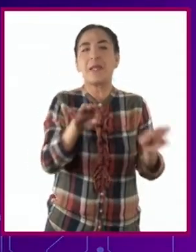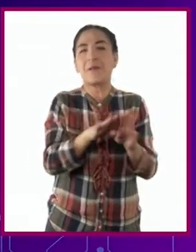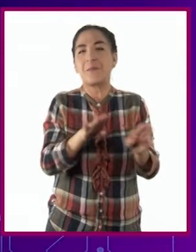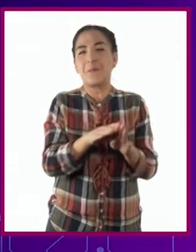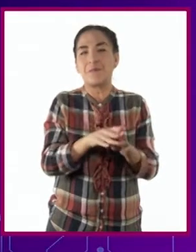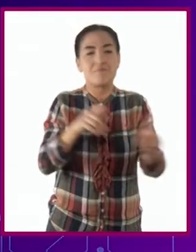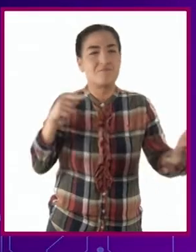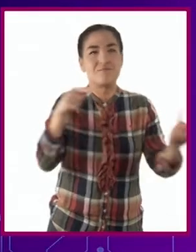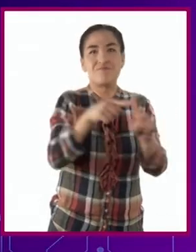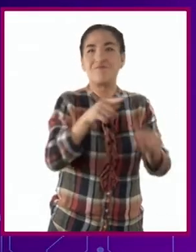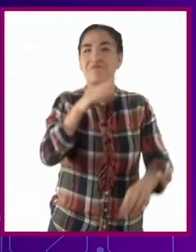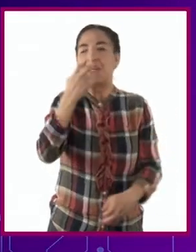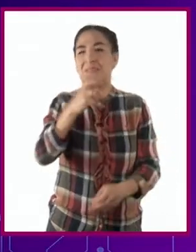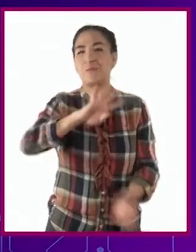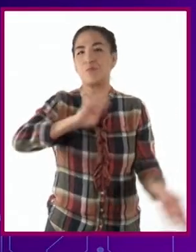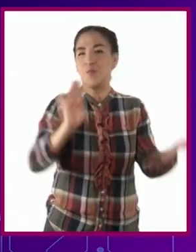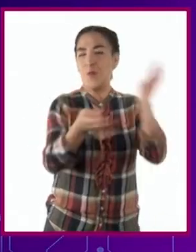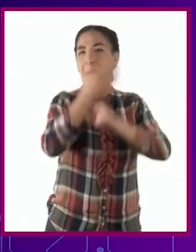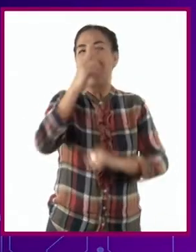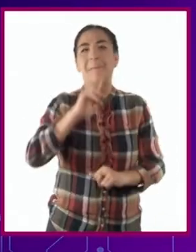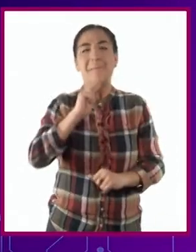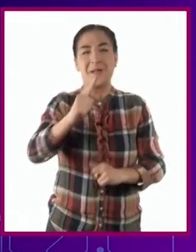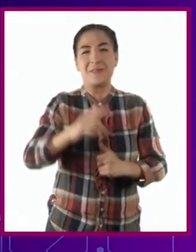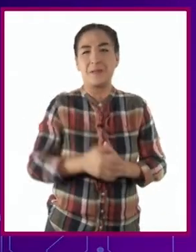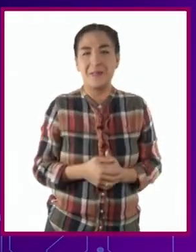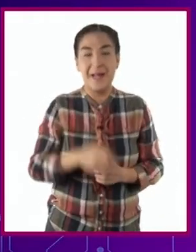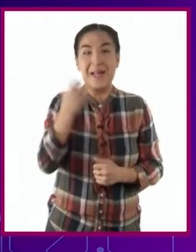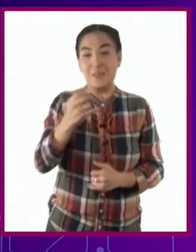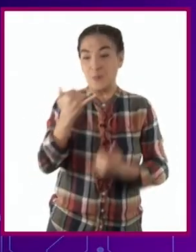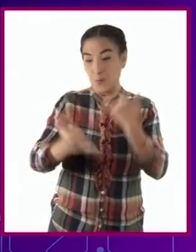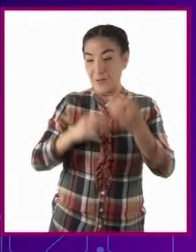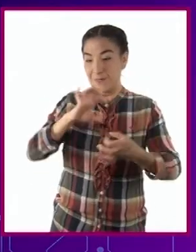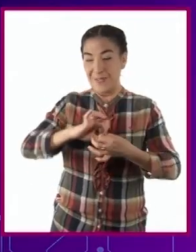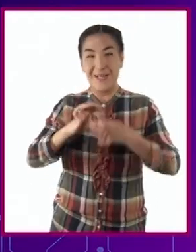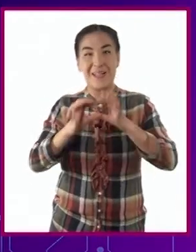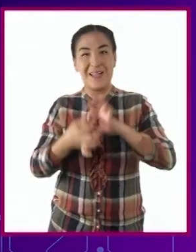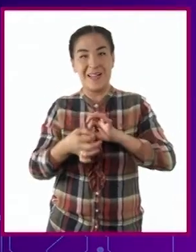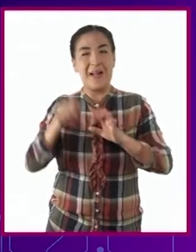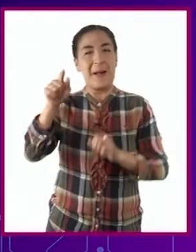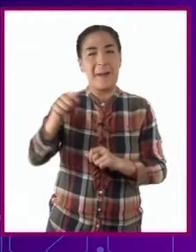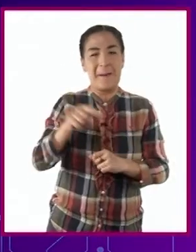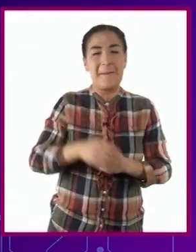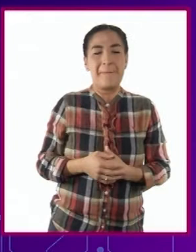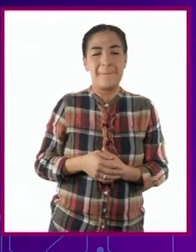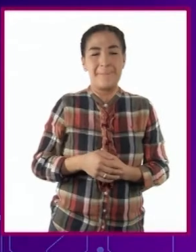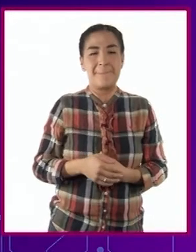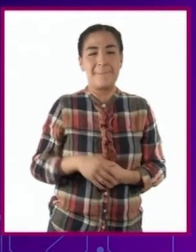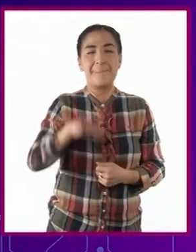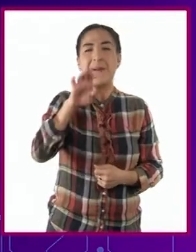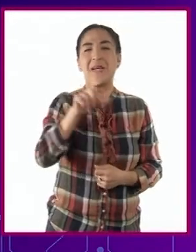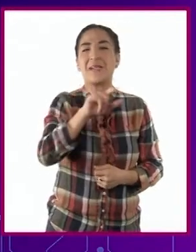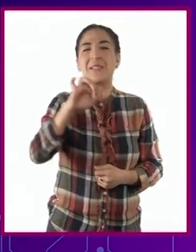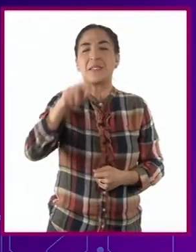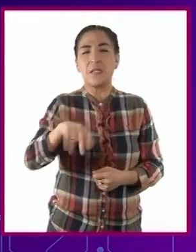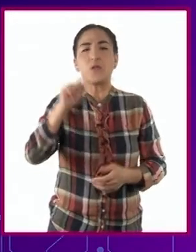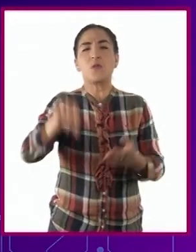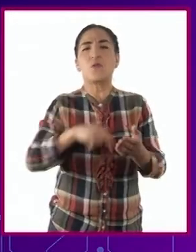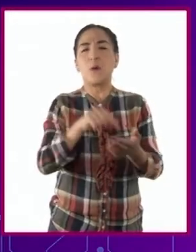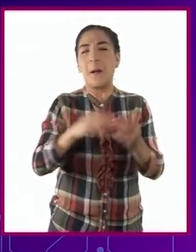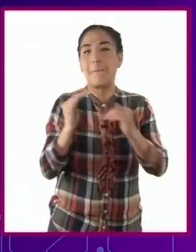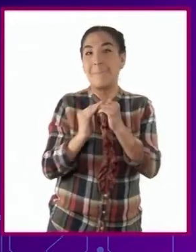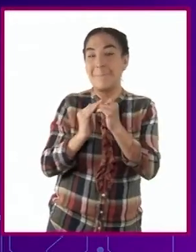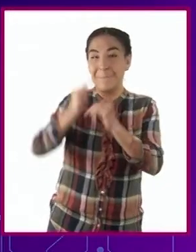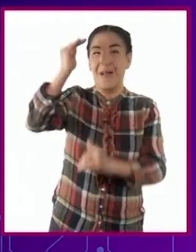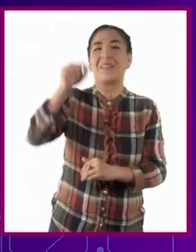récord mundial. Sin embargo, para los Juegos Olímpicos desarrollados en Beijing, se incrementó el tiempo de